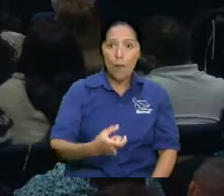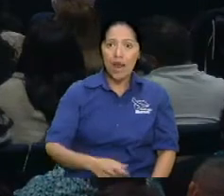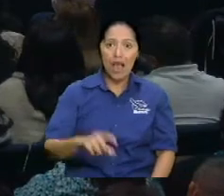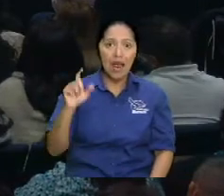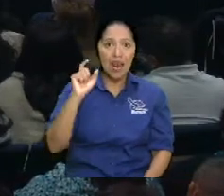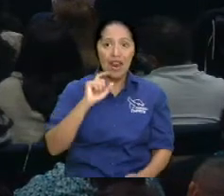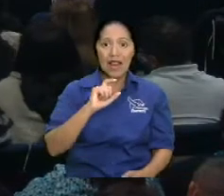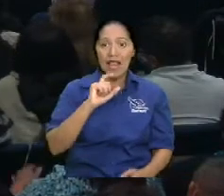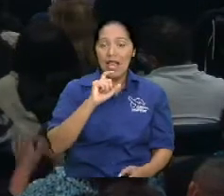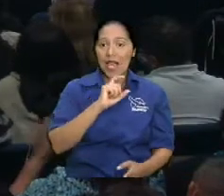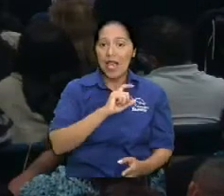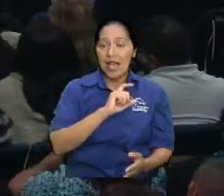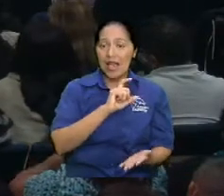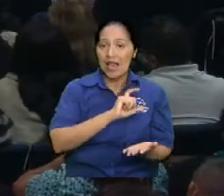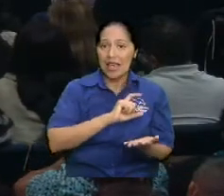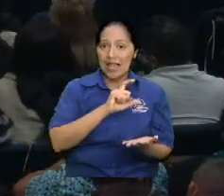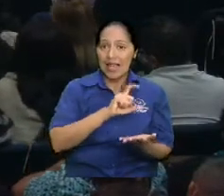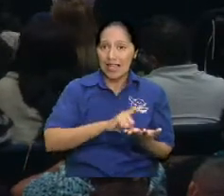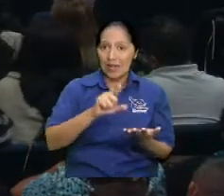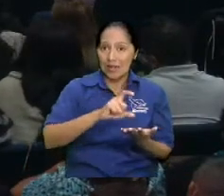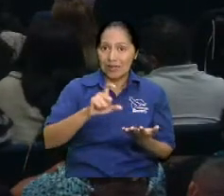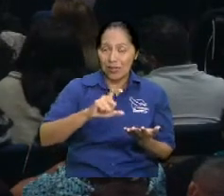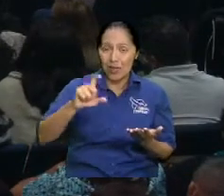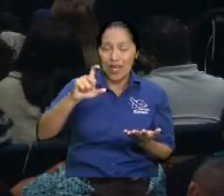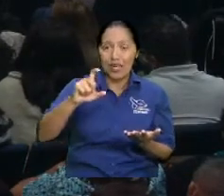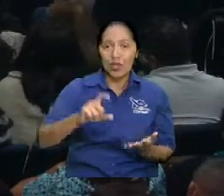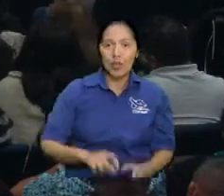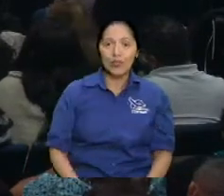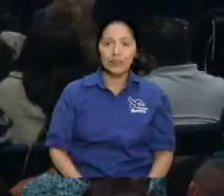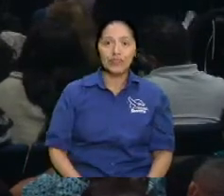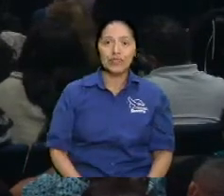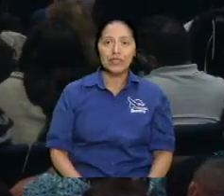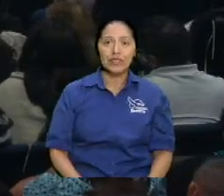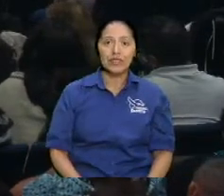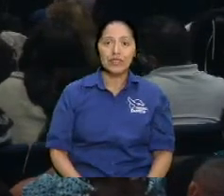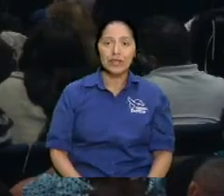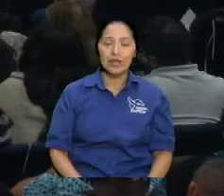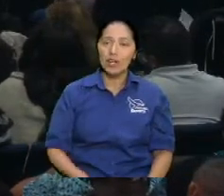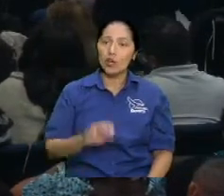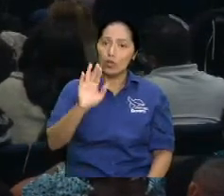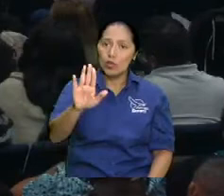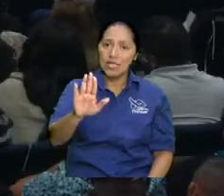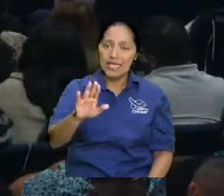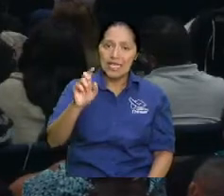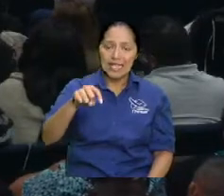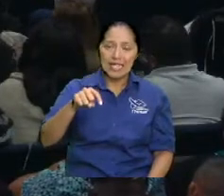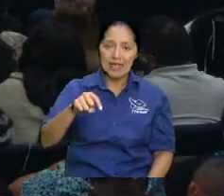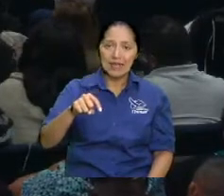hijos. Hermano, tranquilo, tranquilo.